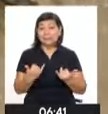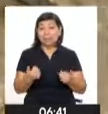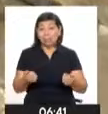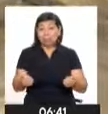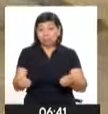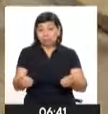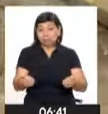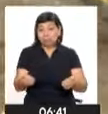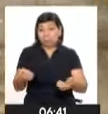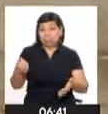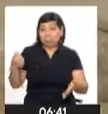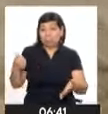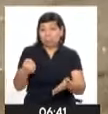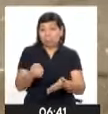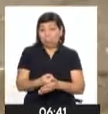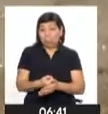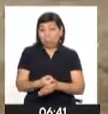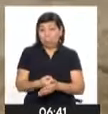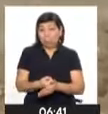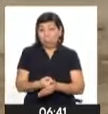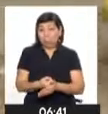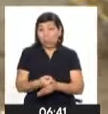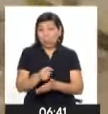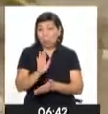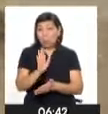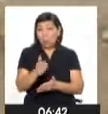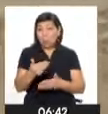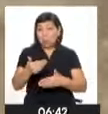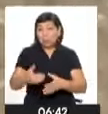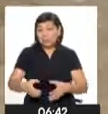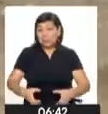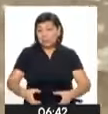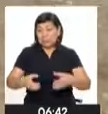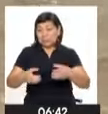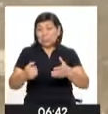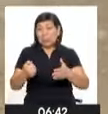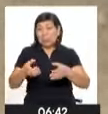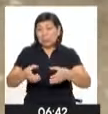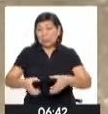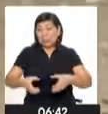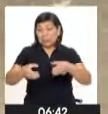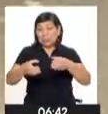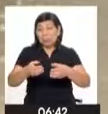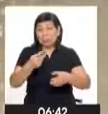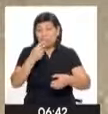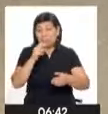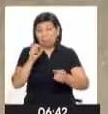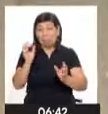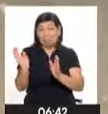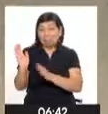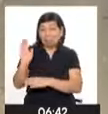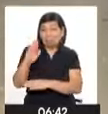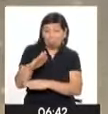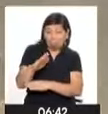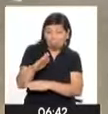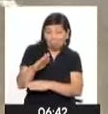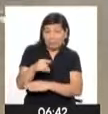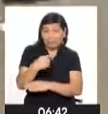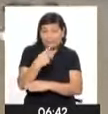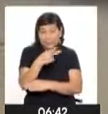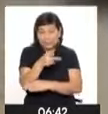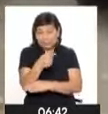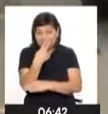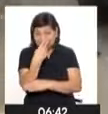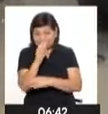volquete ha sido tan violento el impacto que incluso ha chocado contra un muro de concreto y este muro ha quedado así inclinado, pese a que en